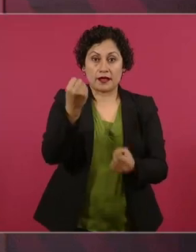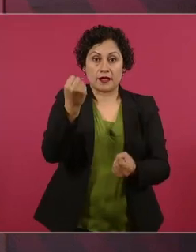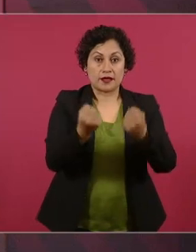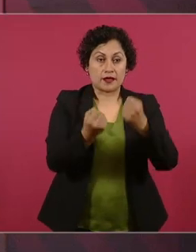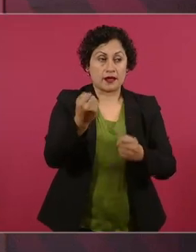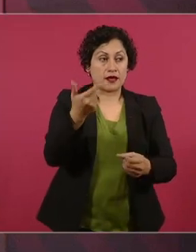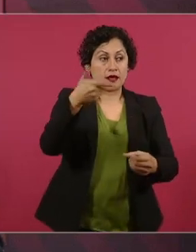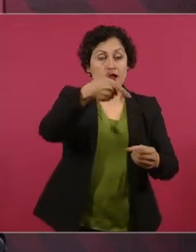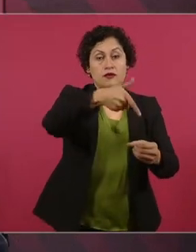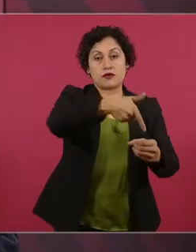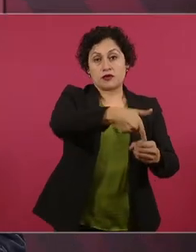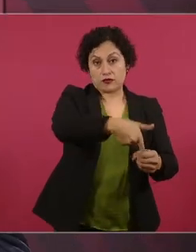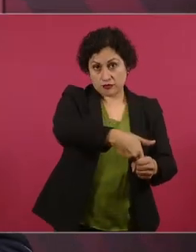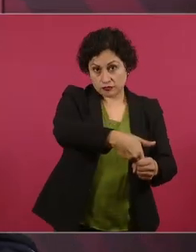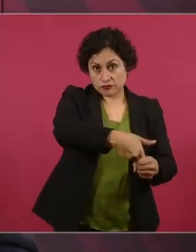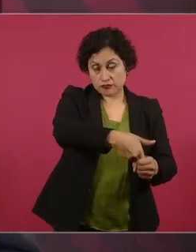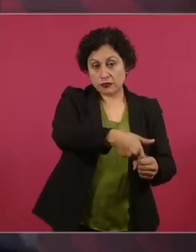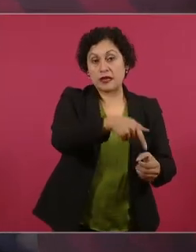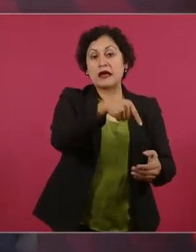requiere